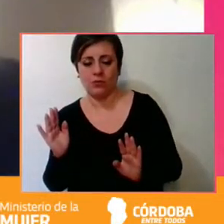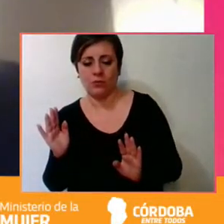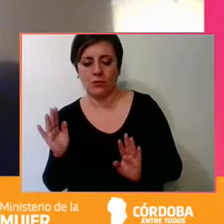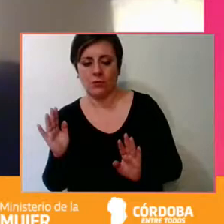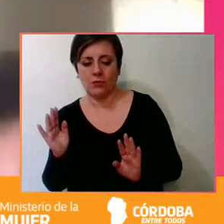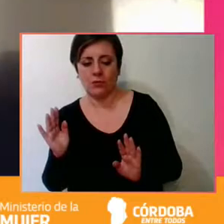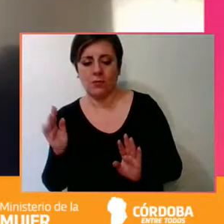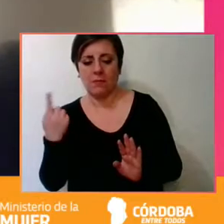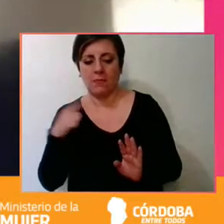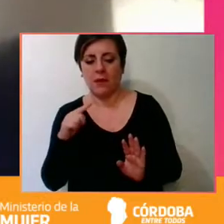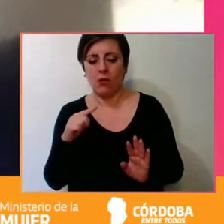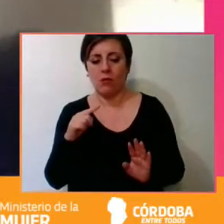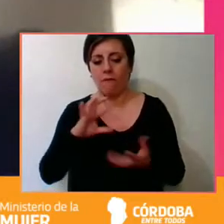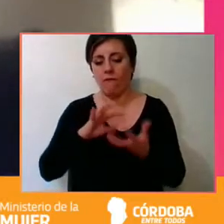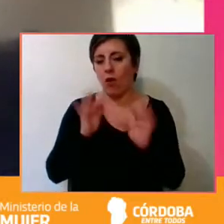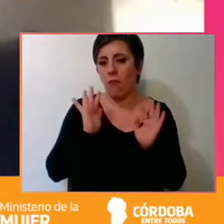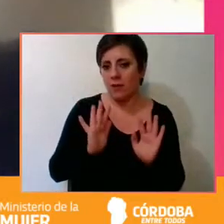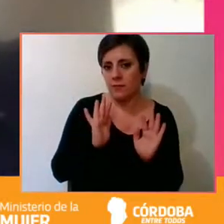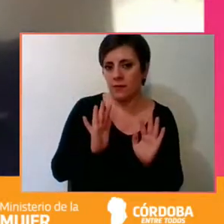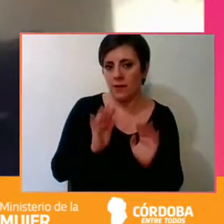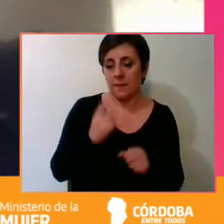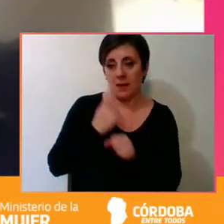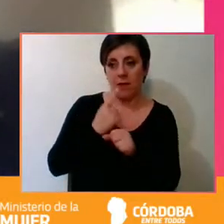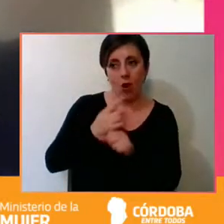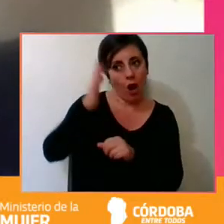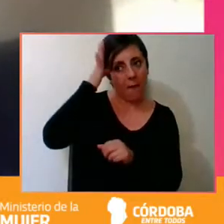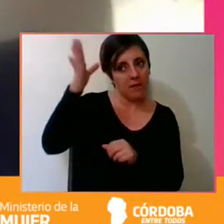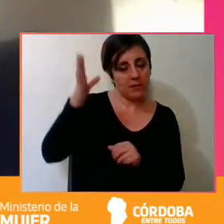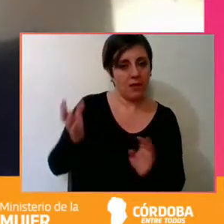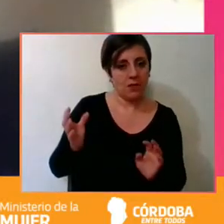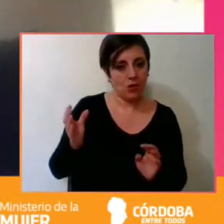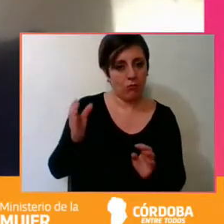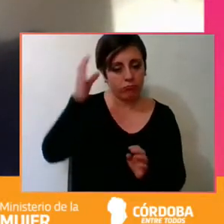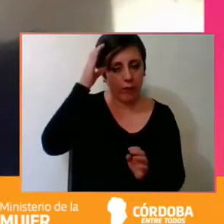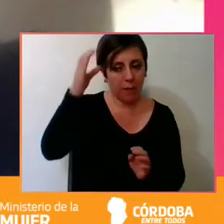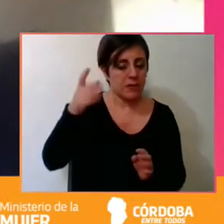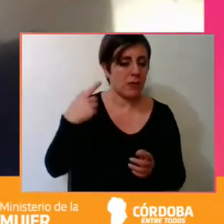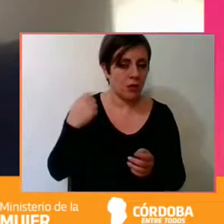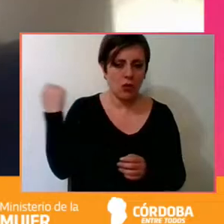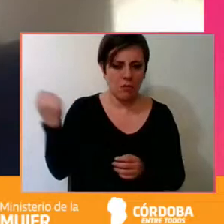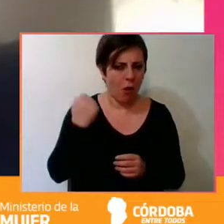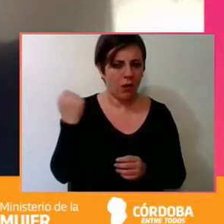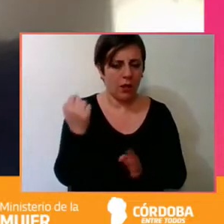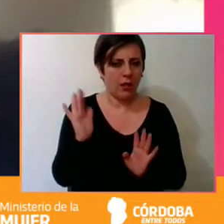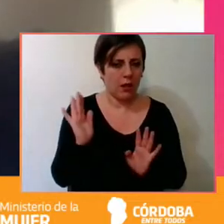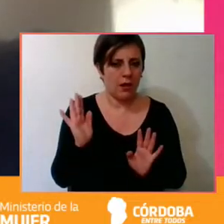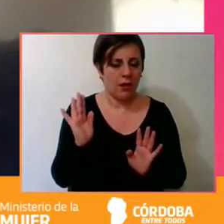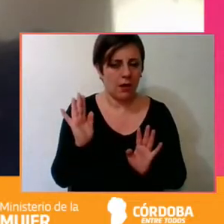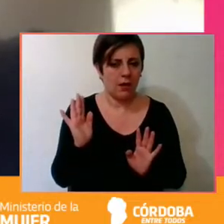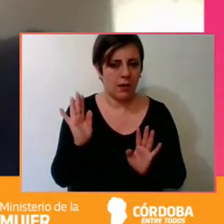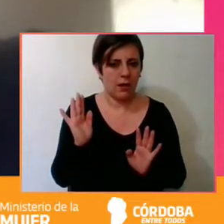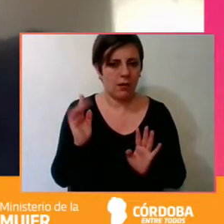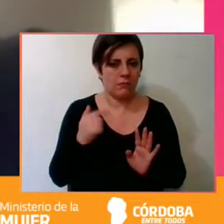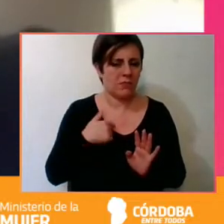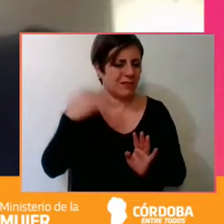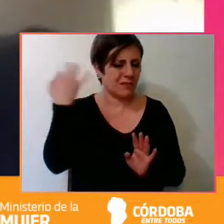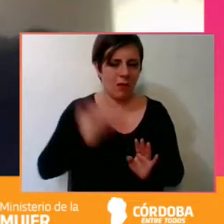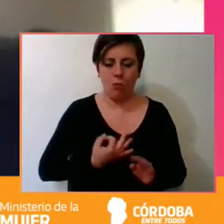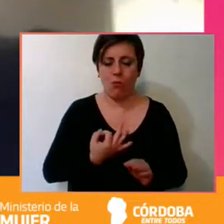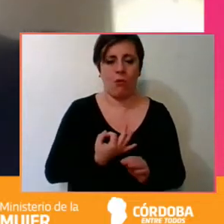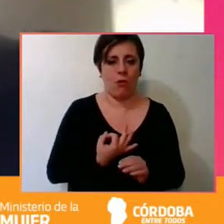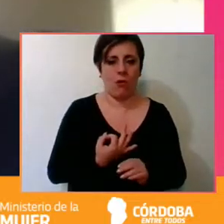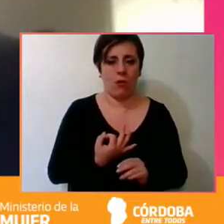siguiente forma. Primero, en la capacitación. Nosotros pensamos y estamos convencidos de